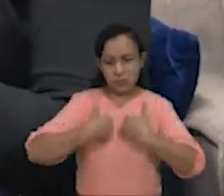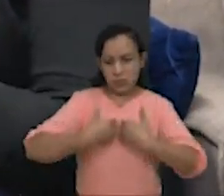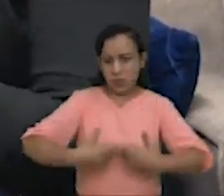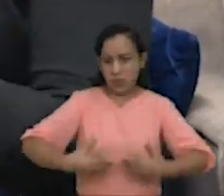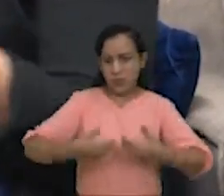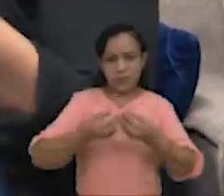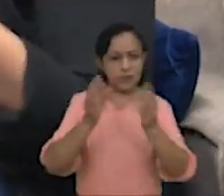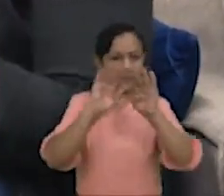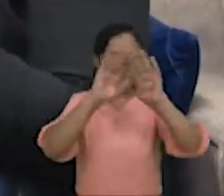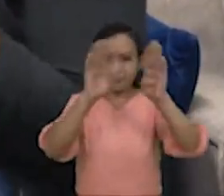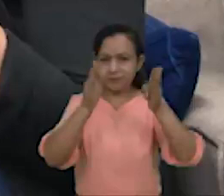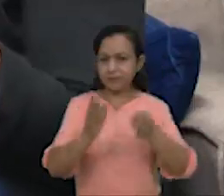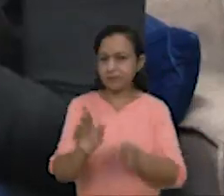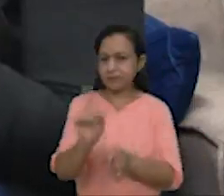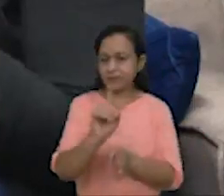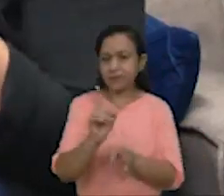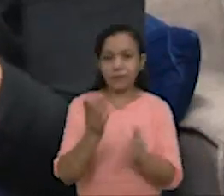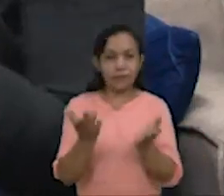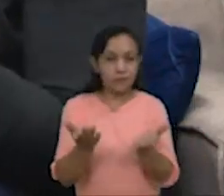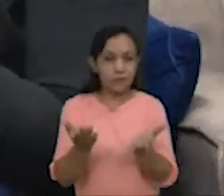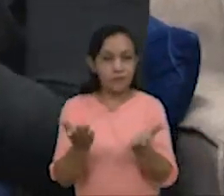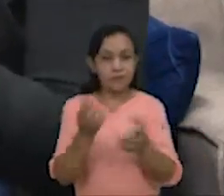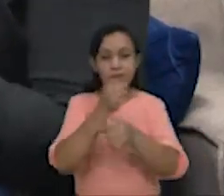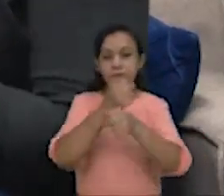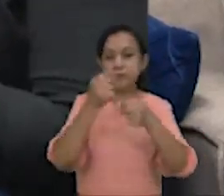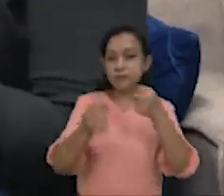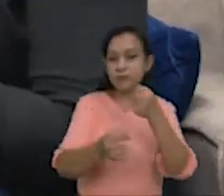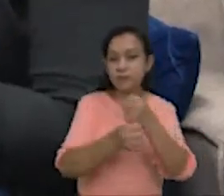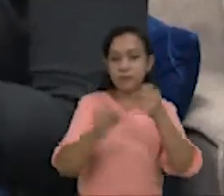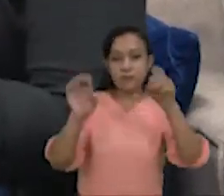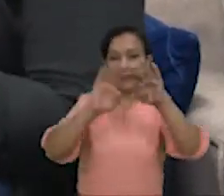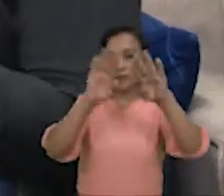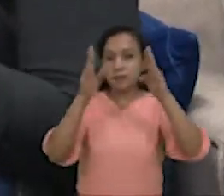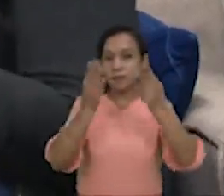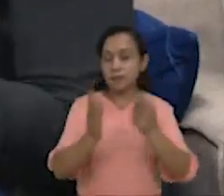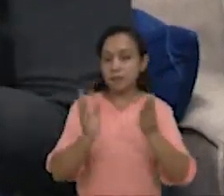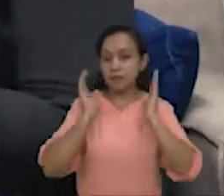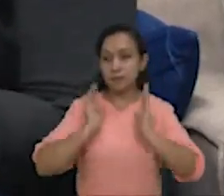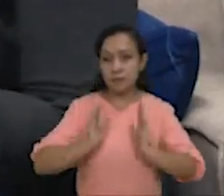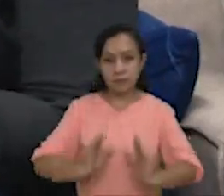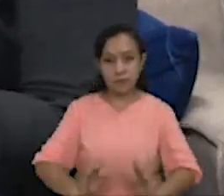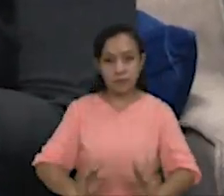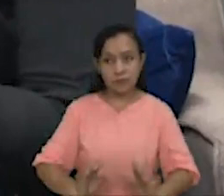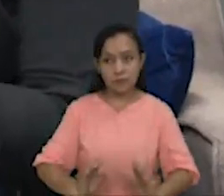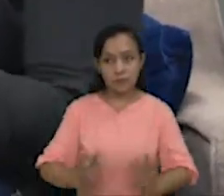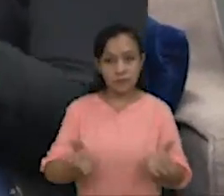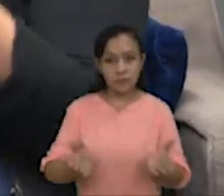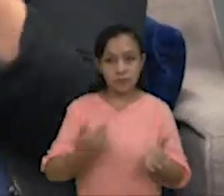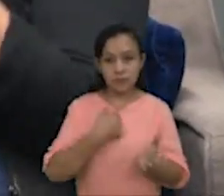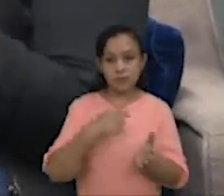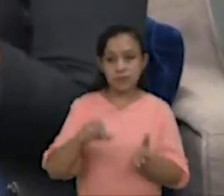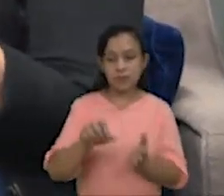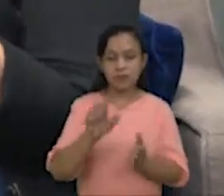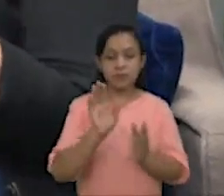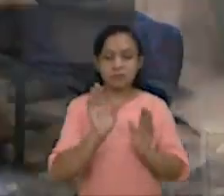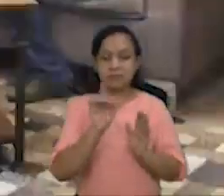las mujeres o sexualizar o cosificar los cuerpos de las mujeres. Entonces, vos decís, no hago nada aquí, me voy a otro